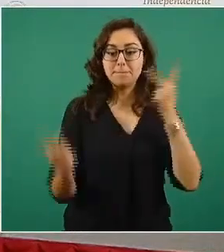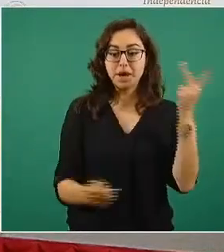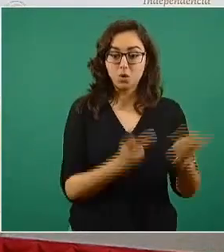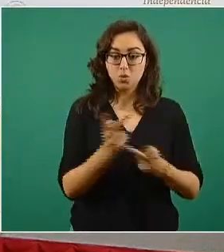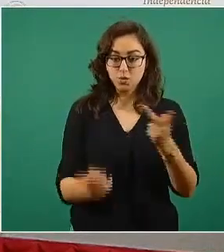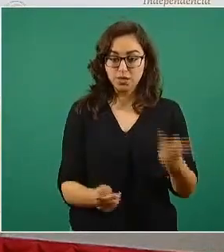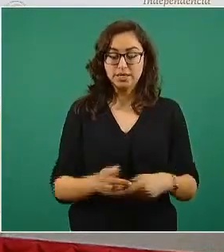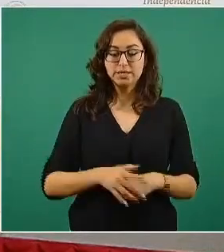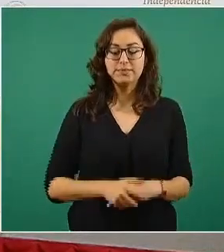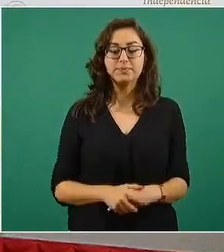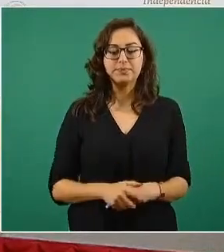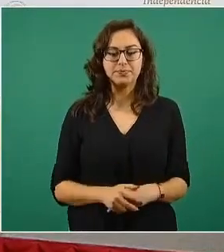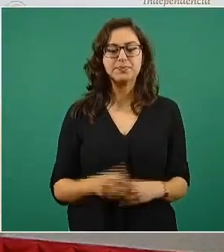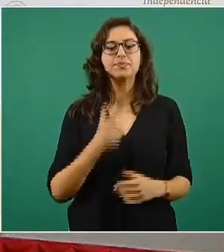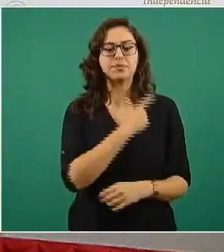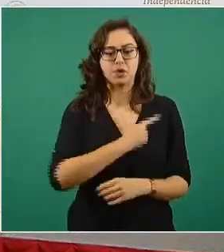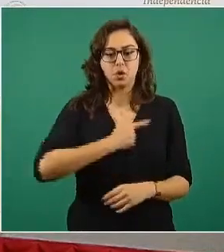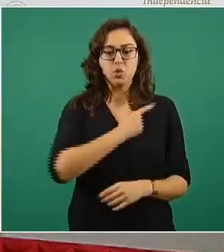gusto, doctor López-Gatell.